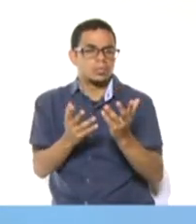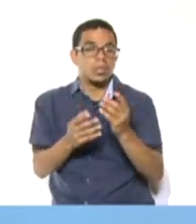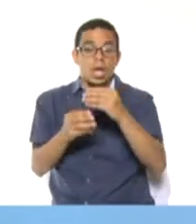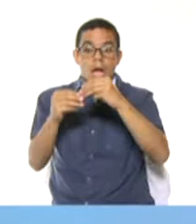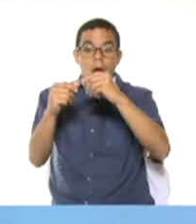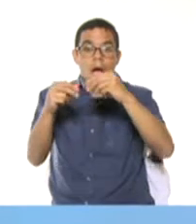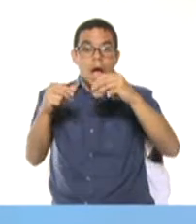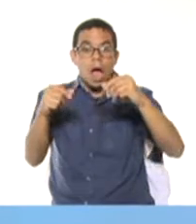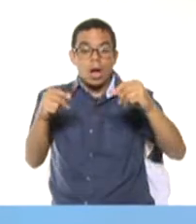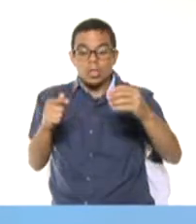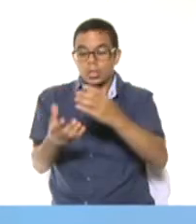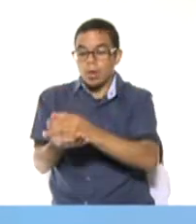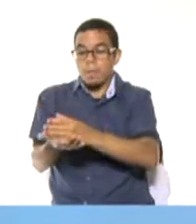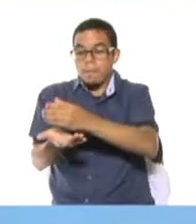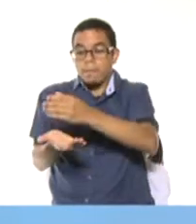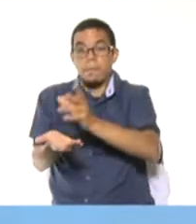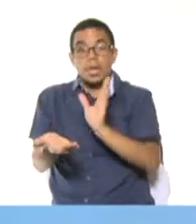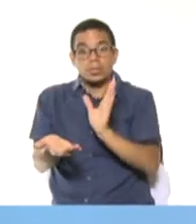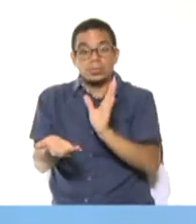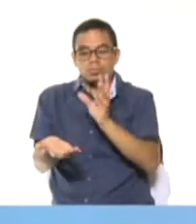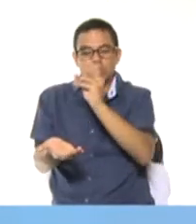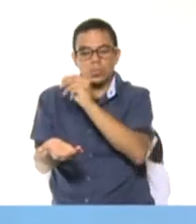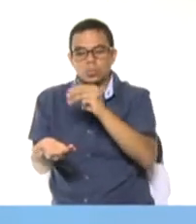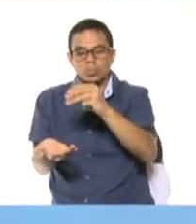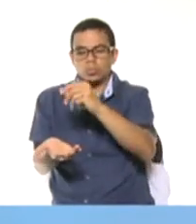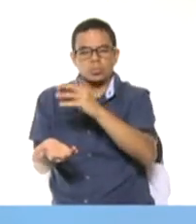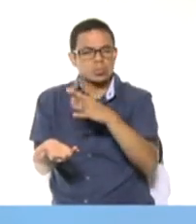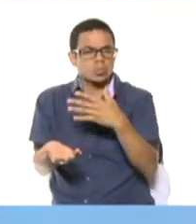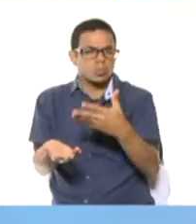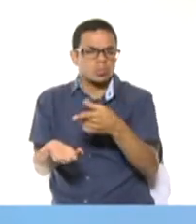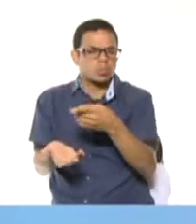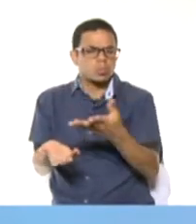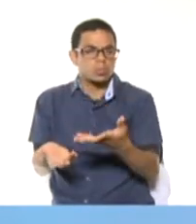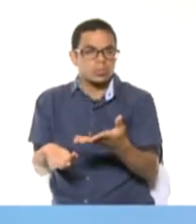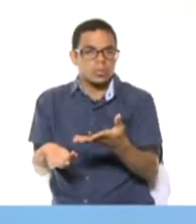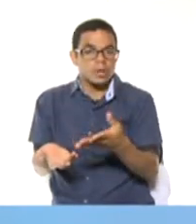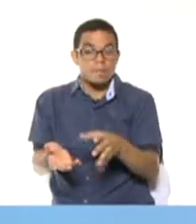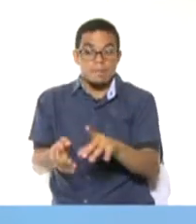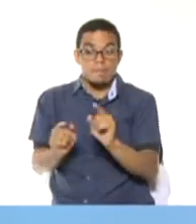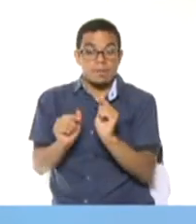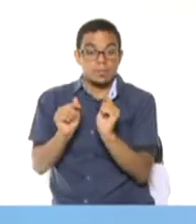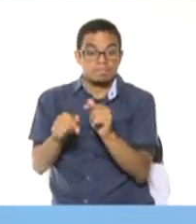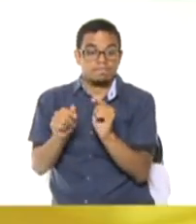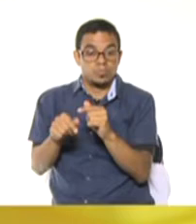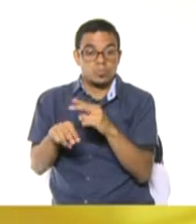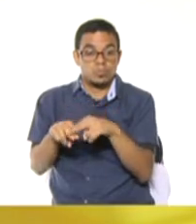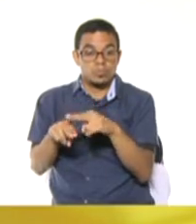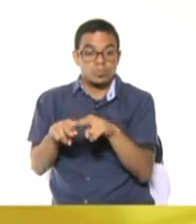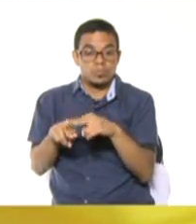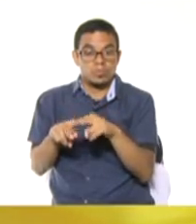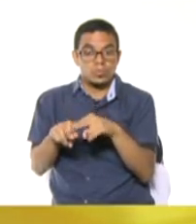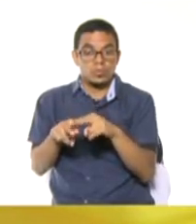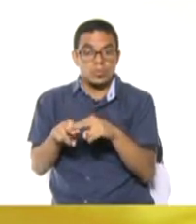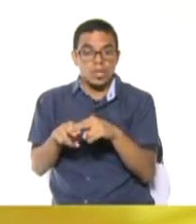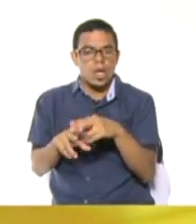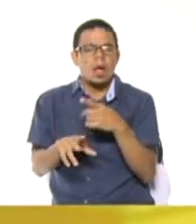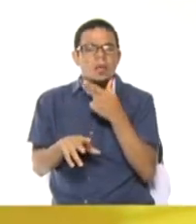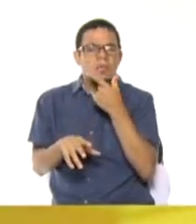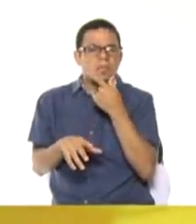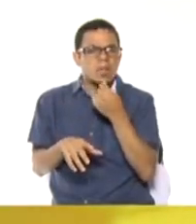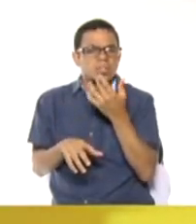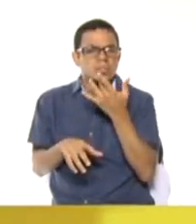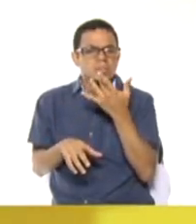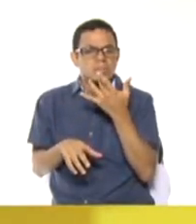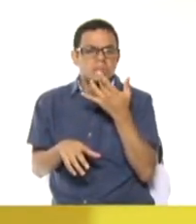y harina en un vaso para que ellos puedan colocar de una manera muy